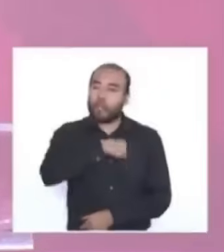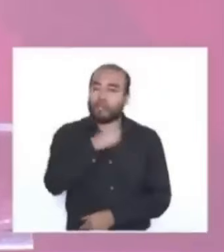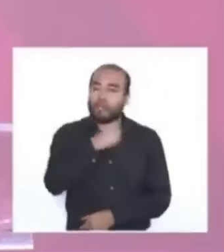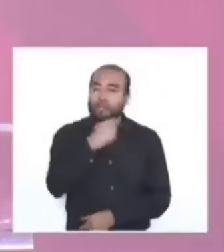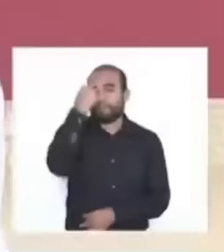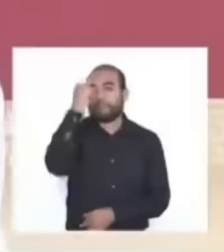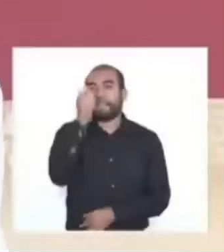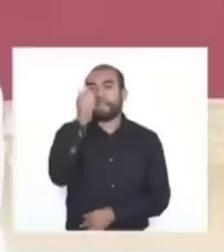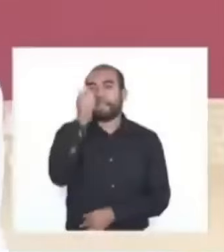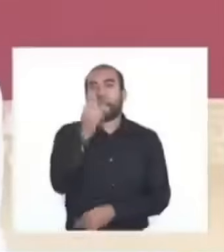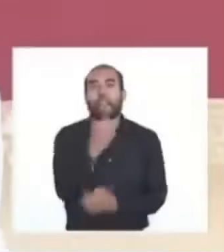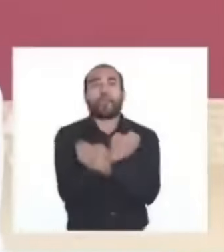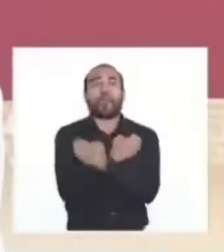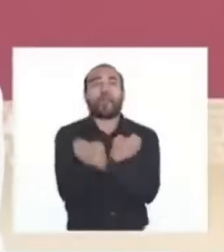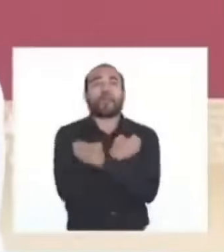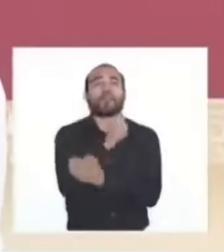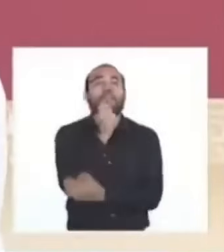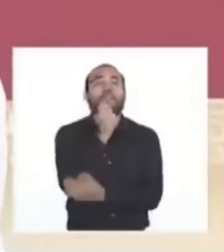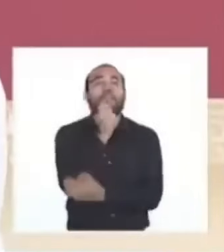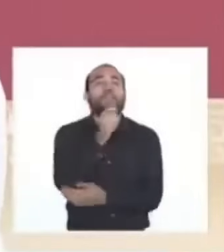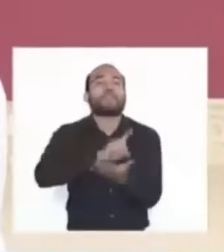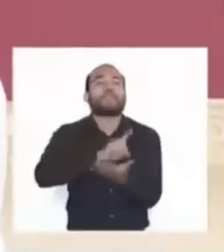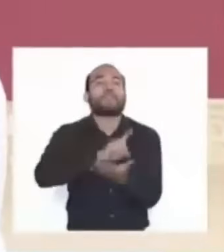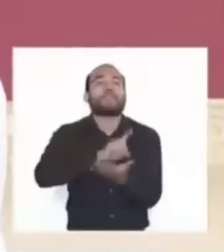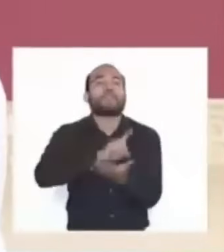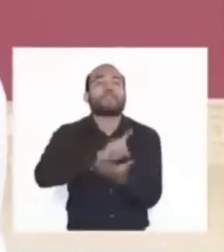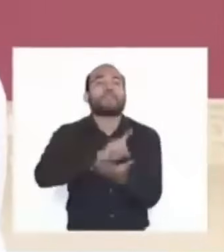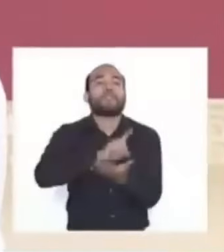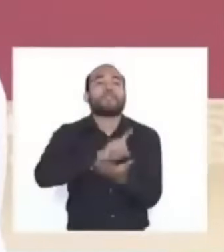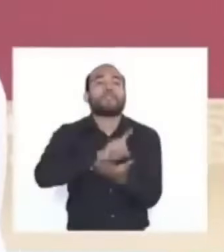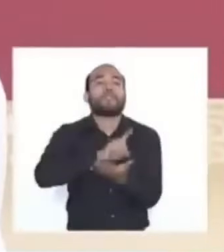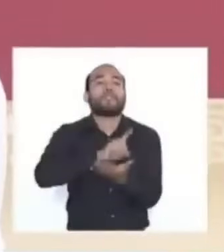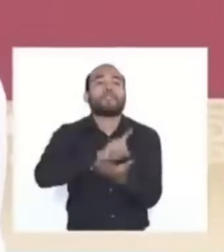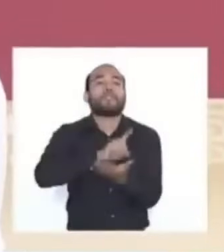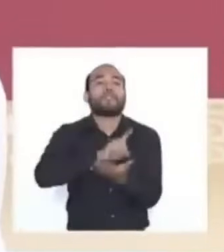es un derecho del pueblo de México y hay que...